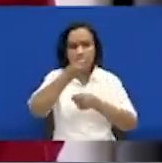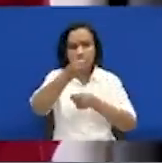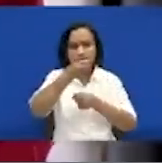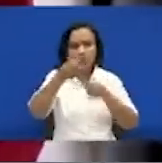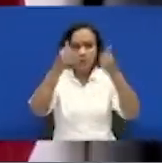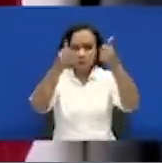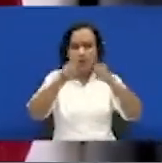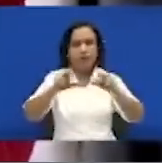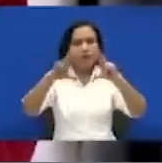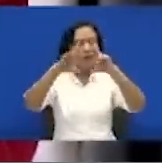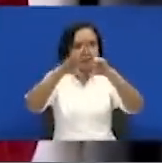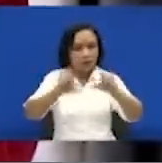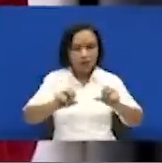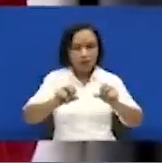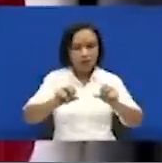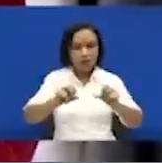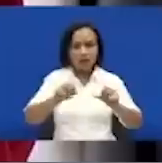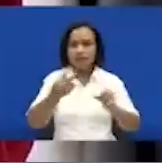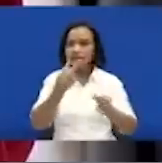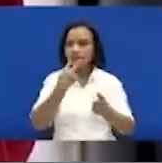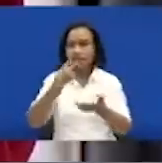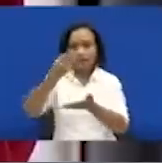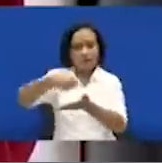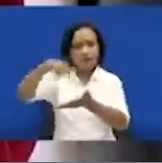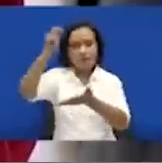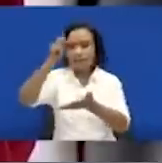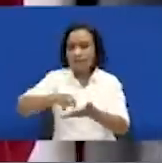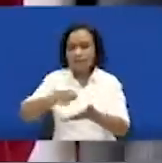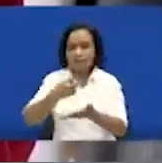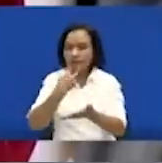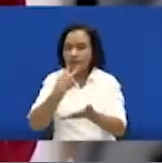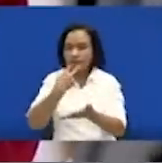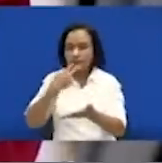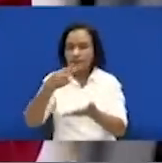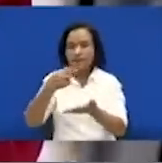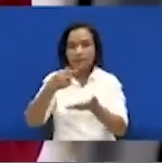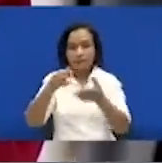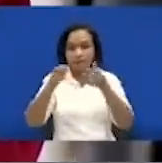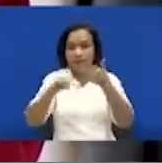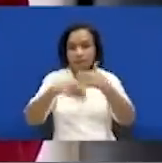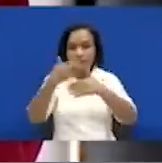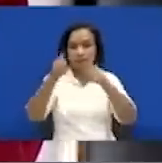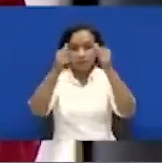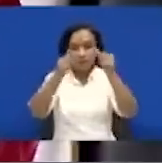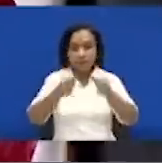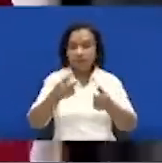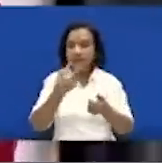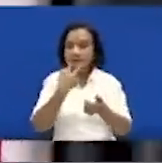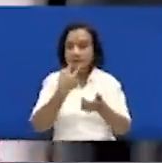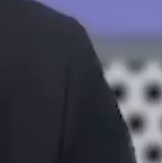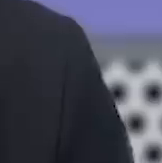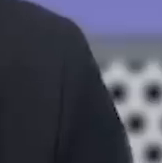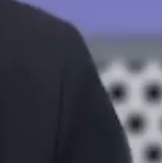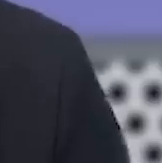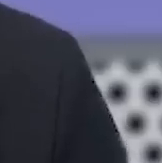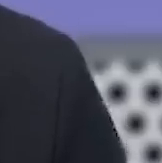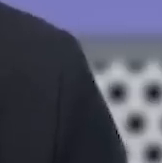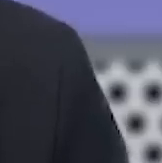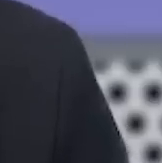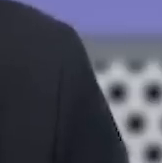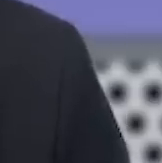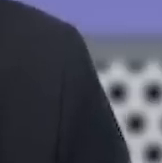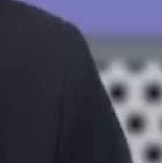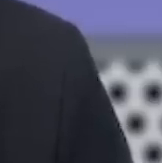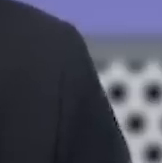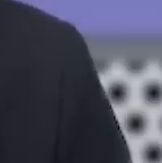que Nicaragua ni había firmado, ni había apoyado, ni había aceptado. Ortega corrió a